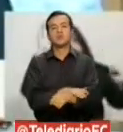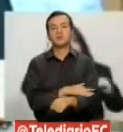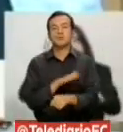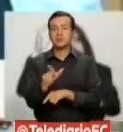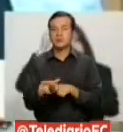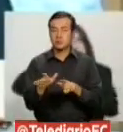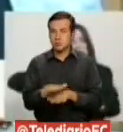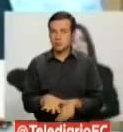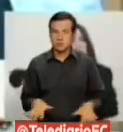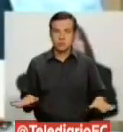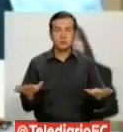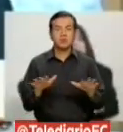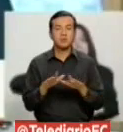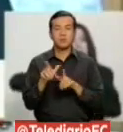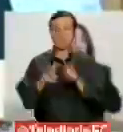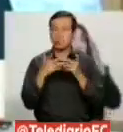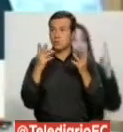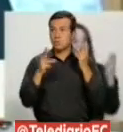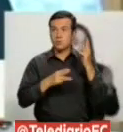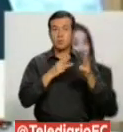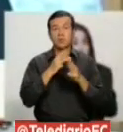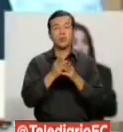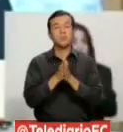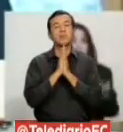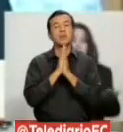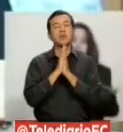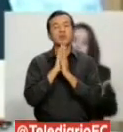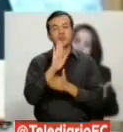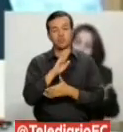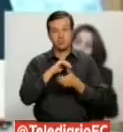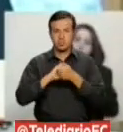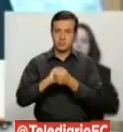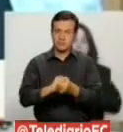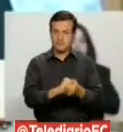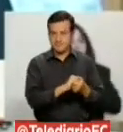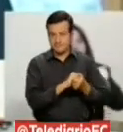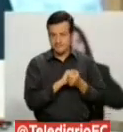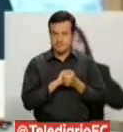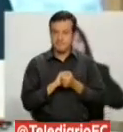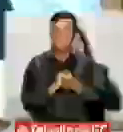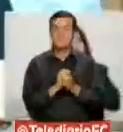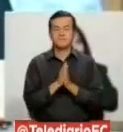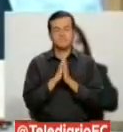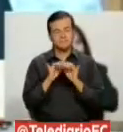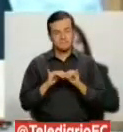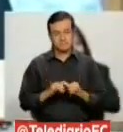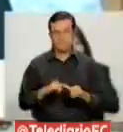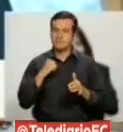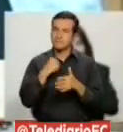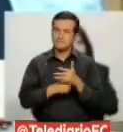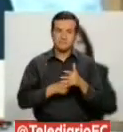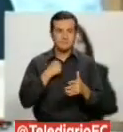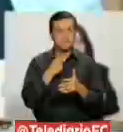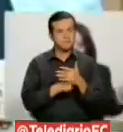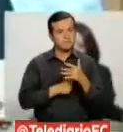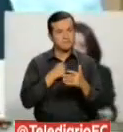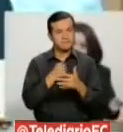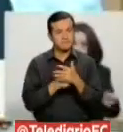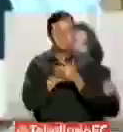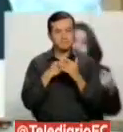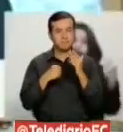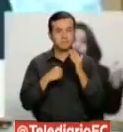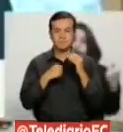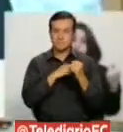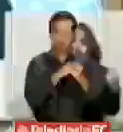pueblo, a los pueblos del mundo, le pido su solidaridad y que continuemos en la campaña